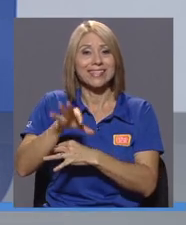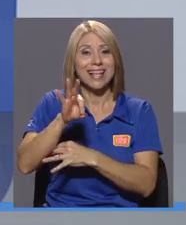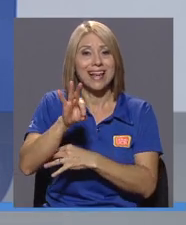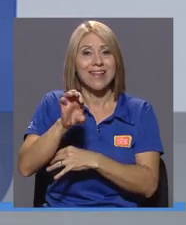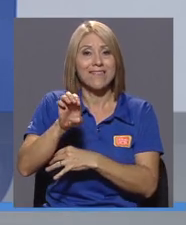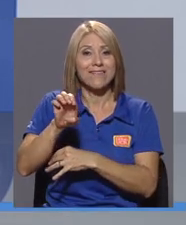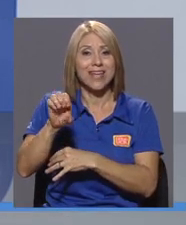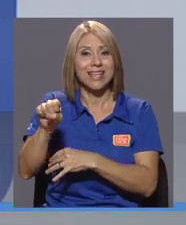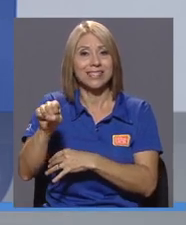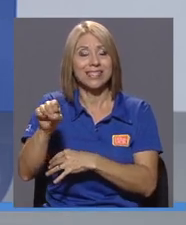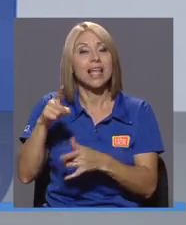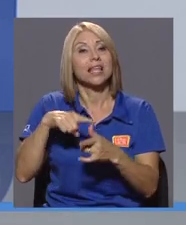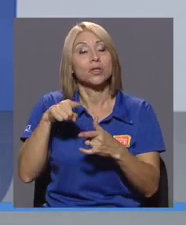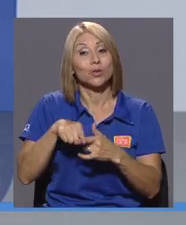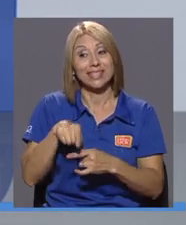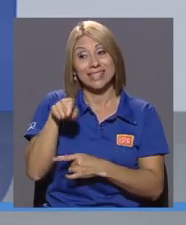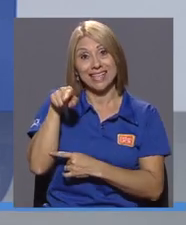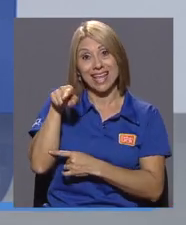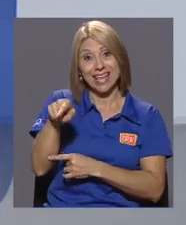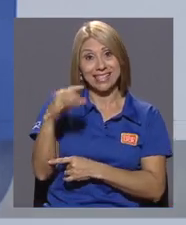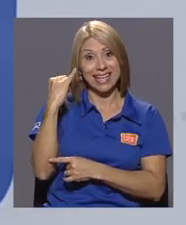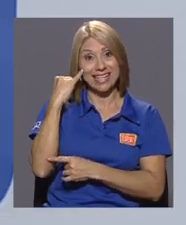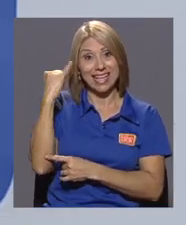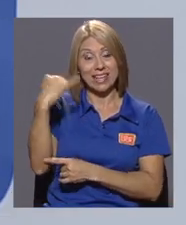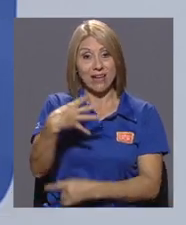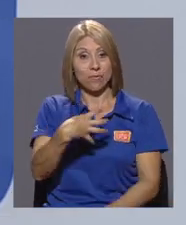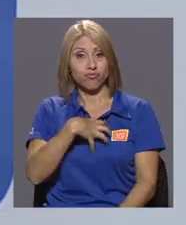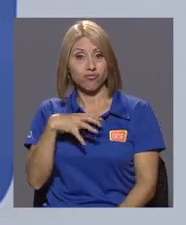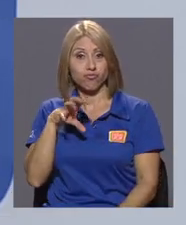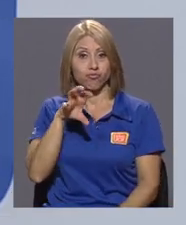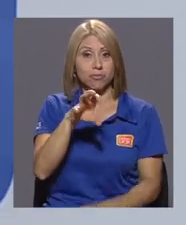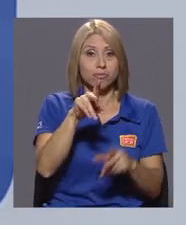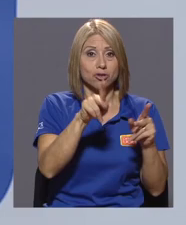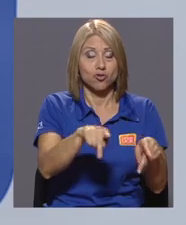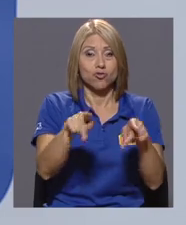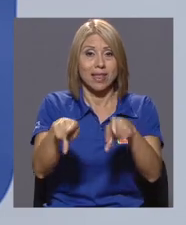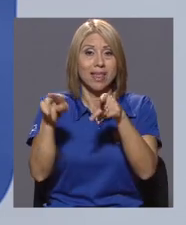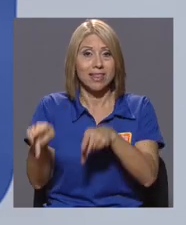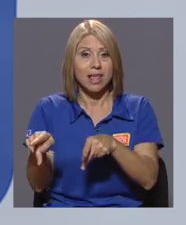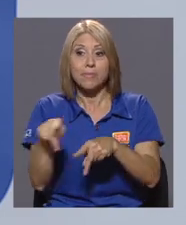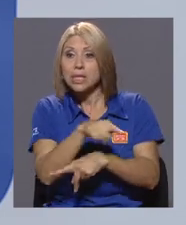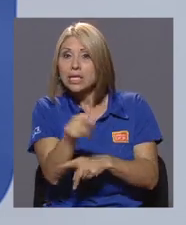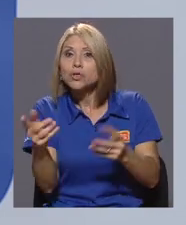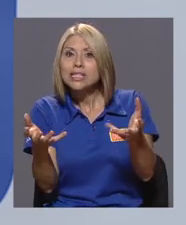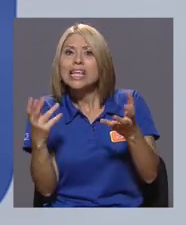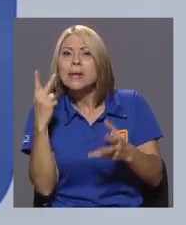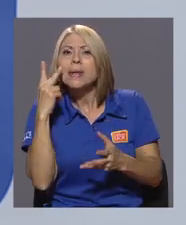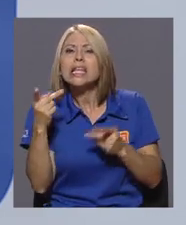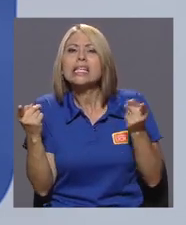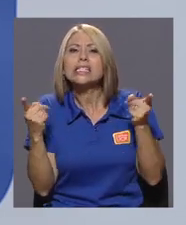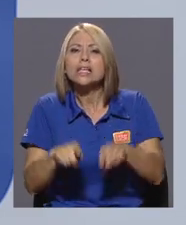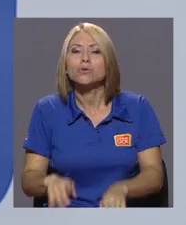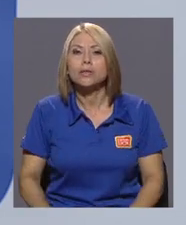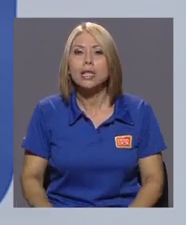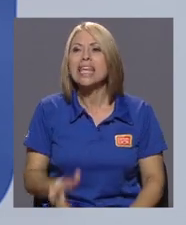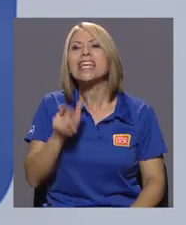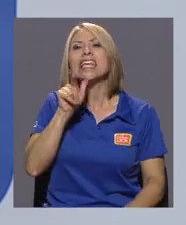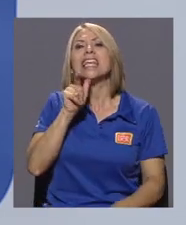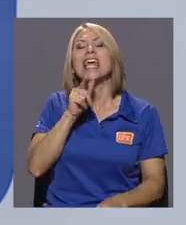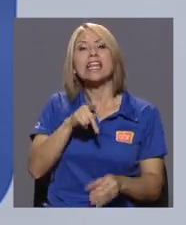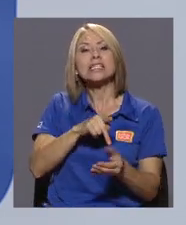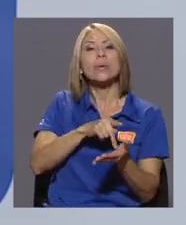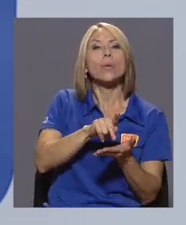esta iniciativa que es de la ciudadanía donde quieren ver que lo que está sucediendo quiénes son los que